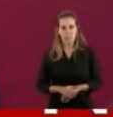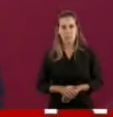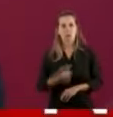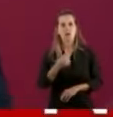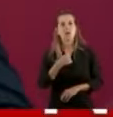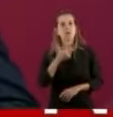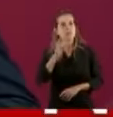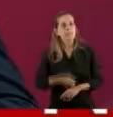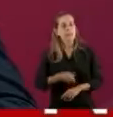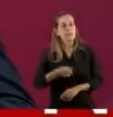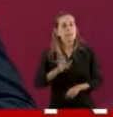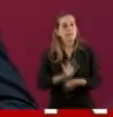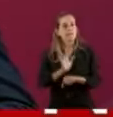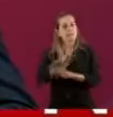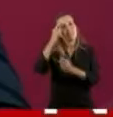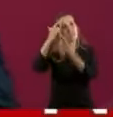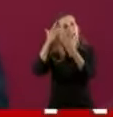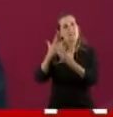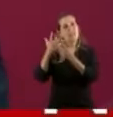también reflexionar sobre esto.